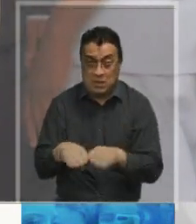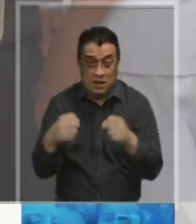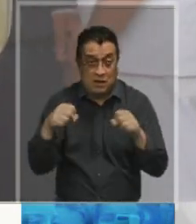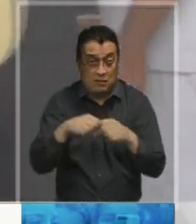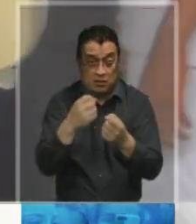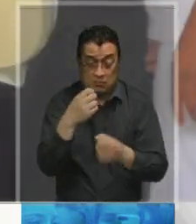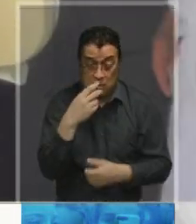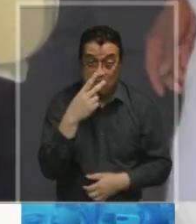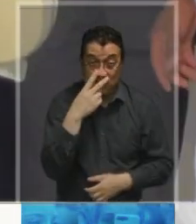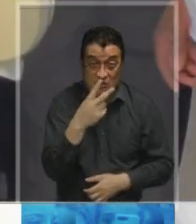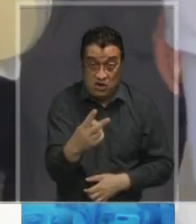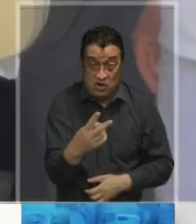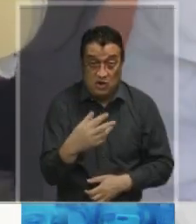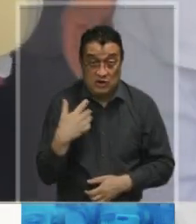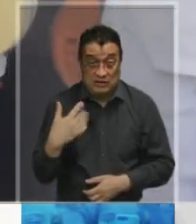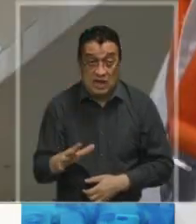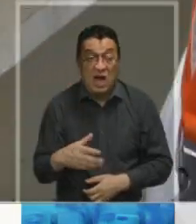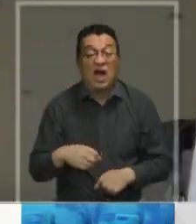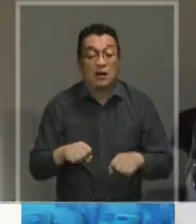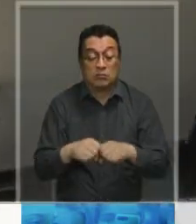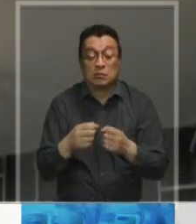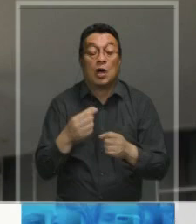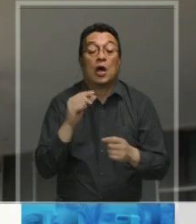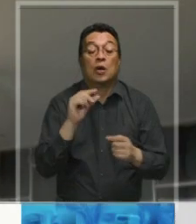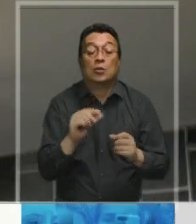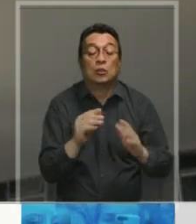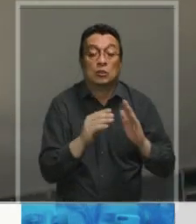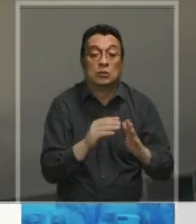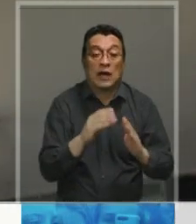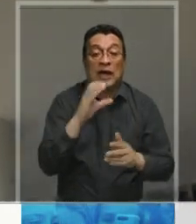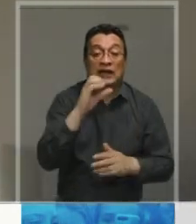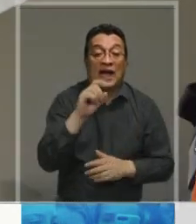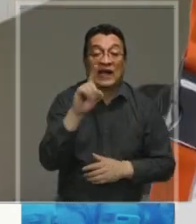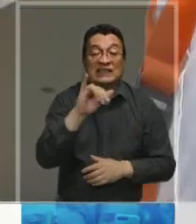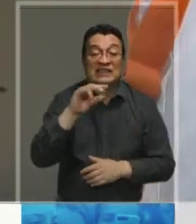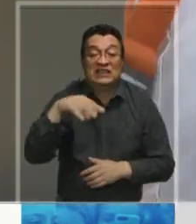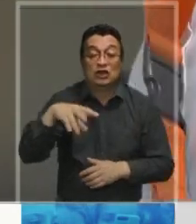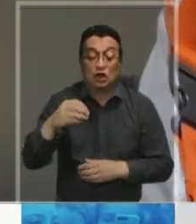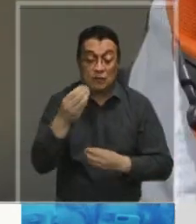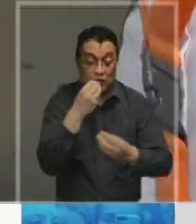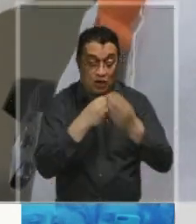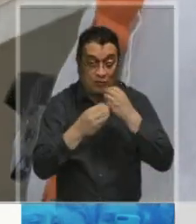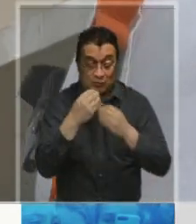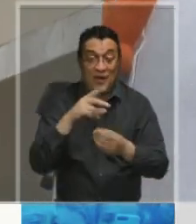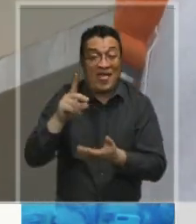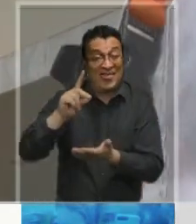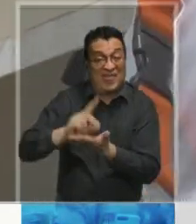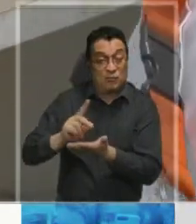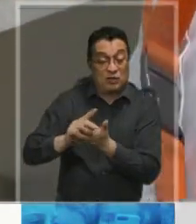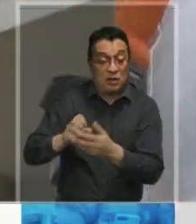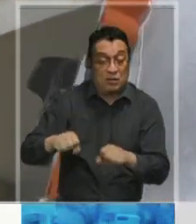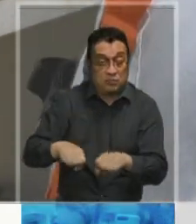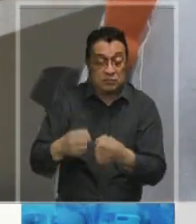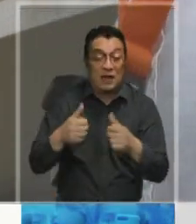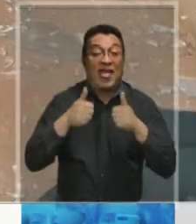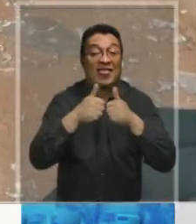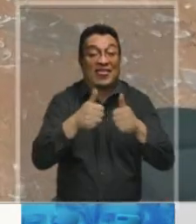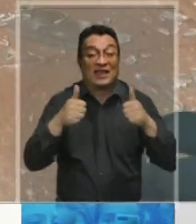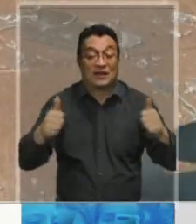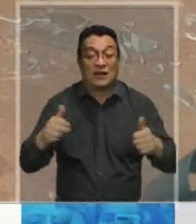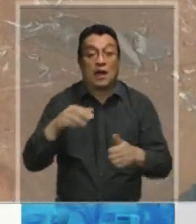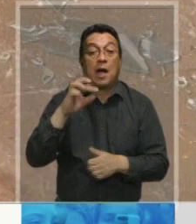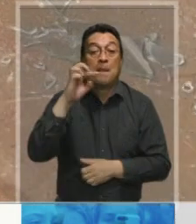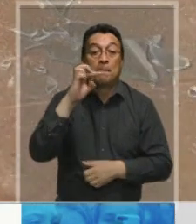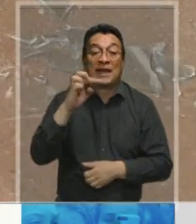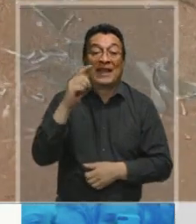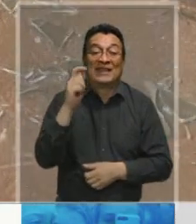Carlos, Ramón, son daños que van desde el casino de, por ejemplo, la Cámara de Diputados, la directiva del PT, del